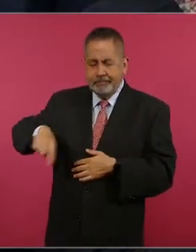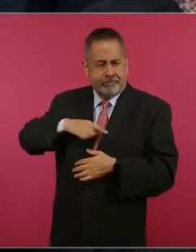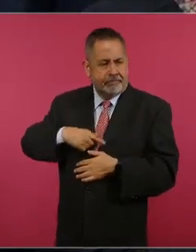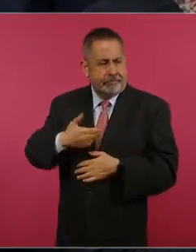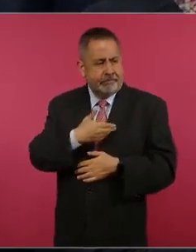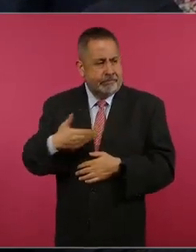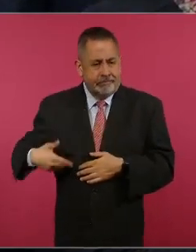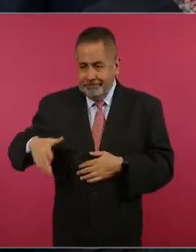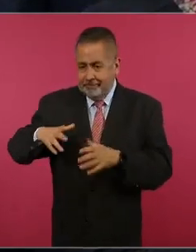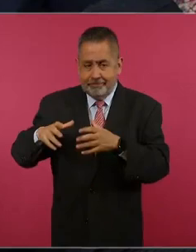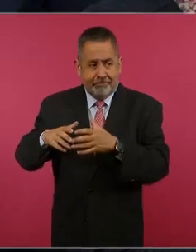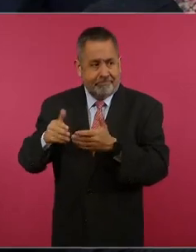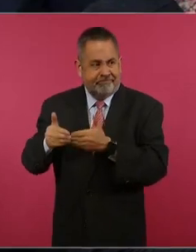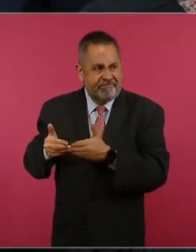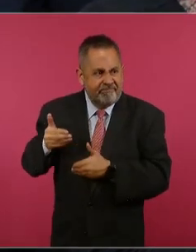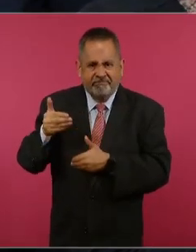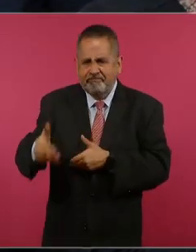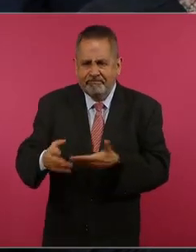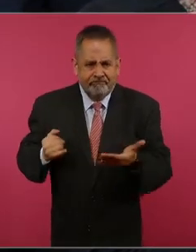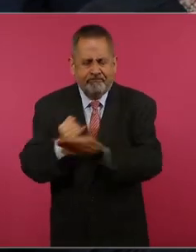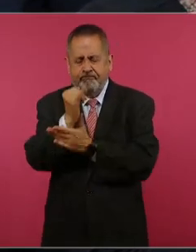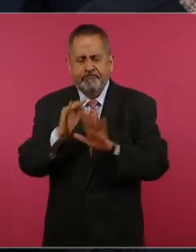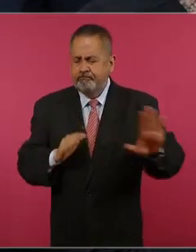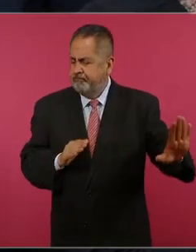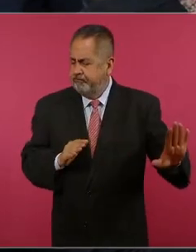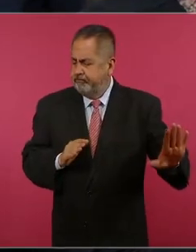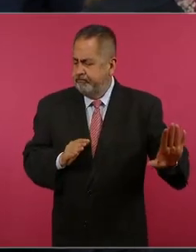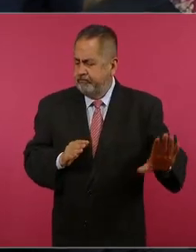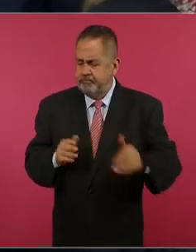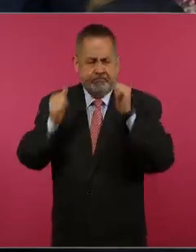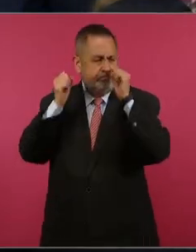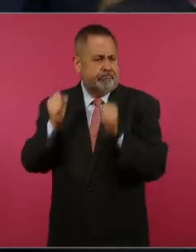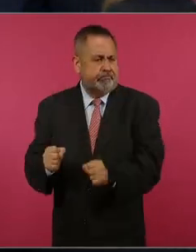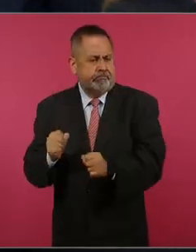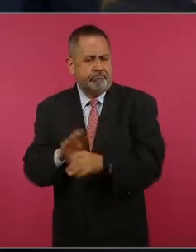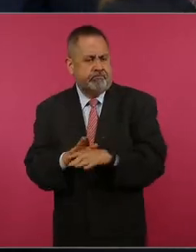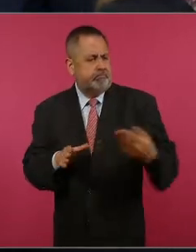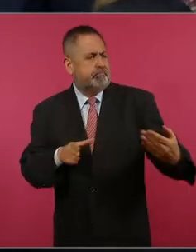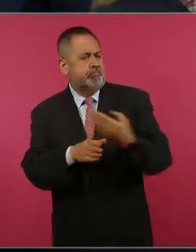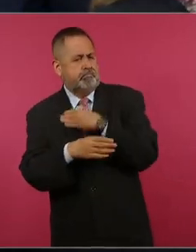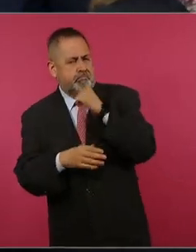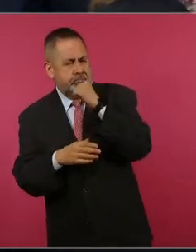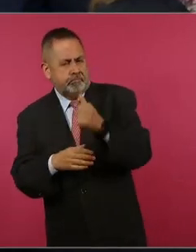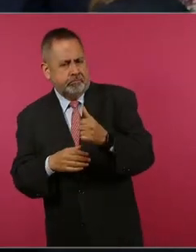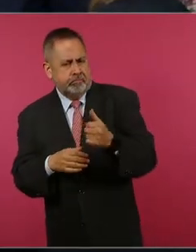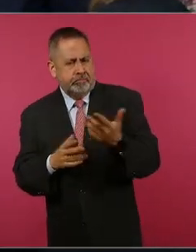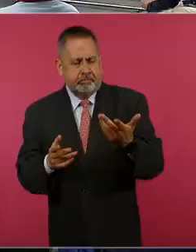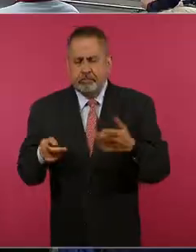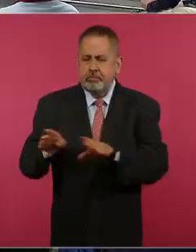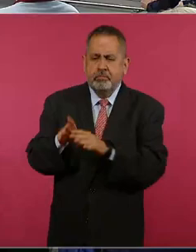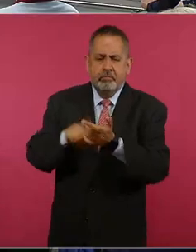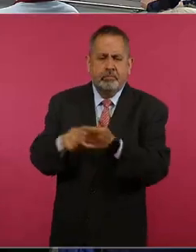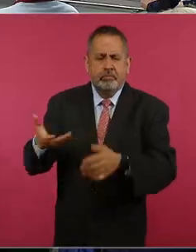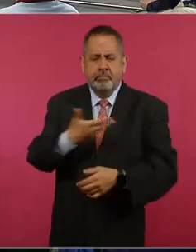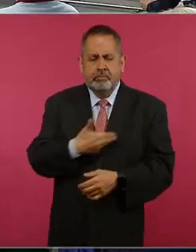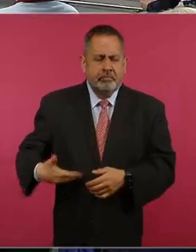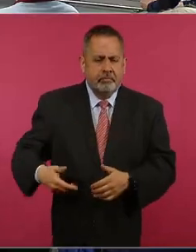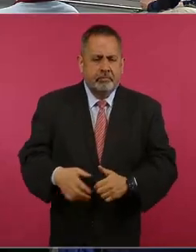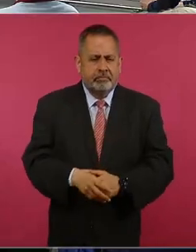adelantado a algunas de las decisiones que ha tenido el Poder Judicial para blindar este tipo de obras, este tipo de programas?